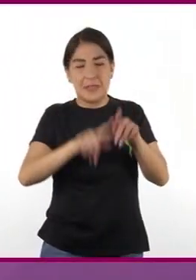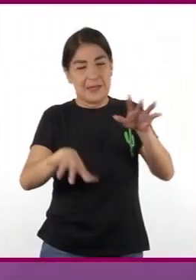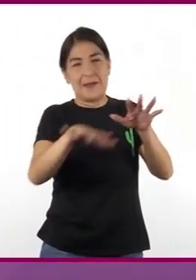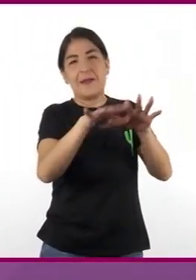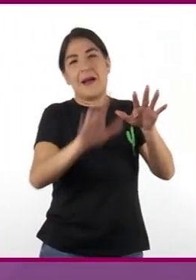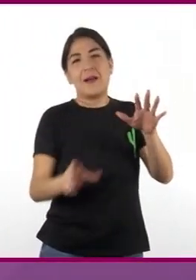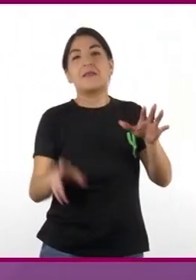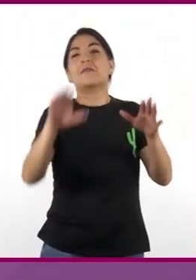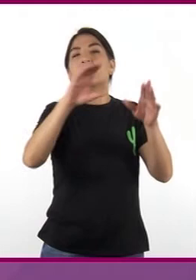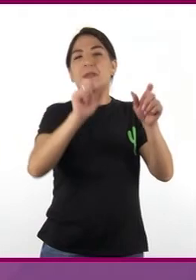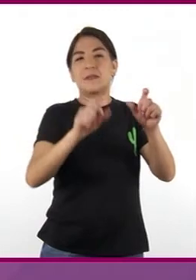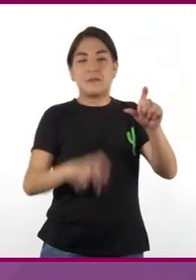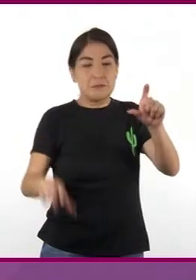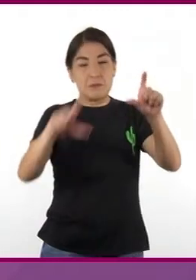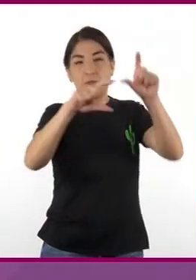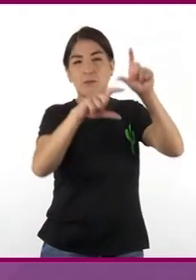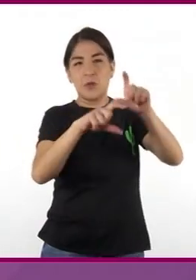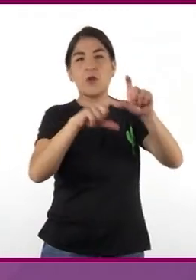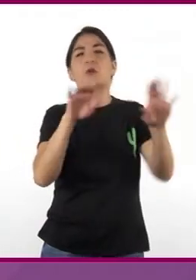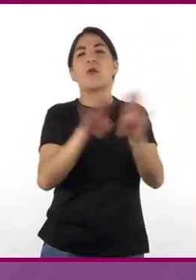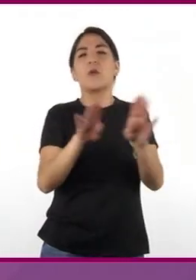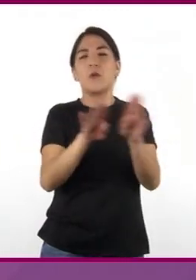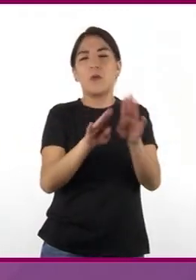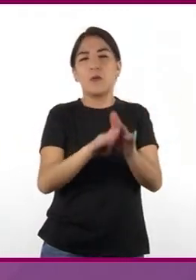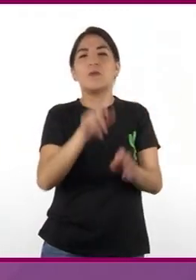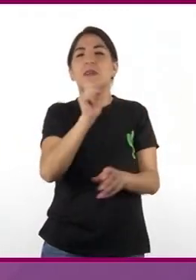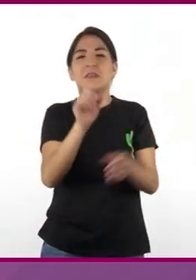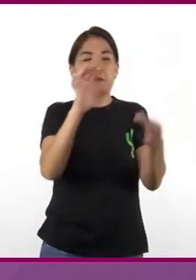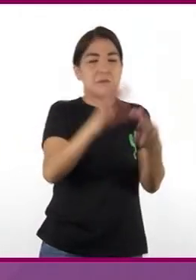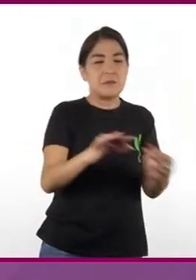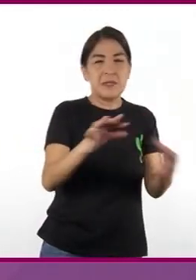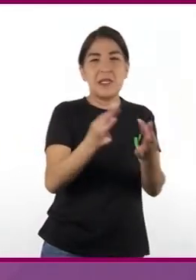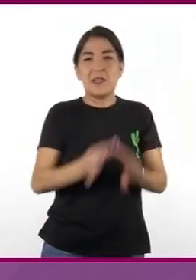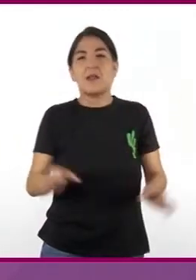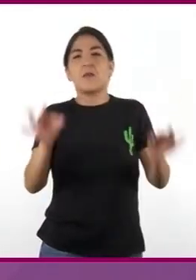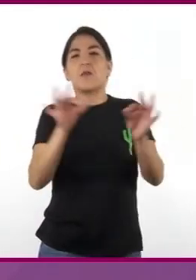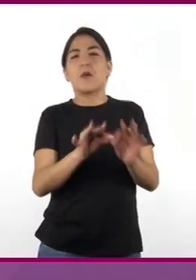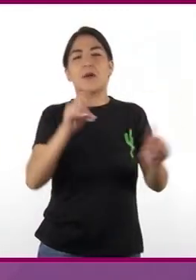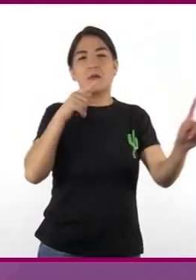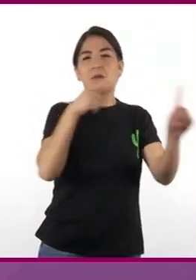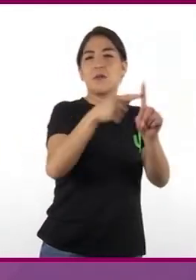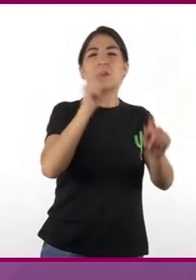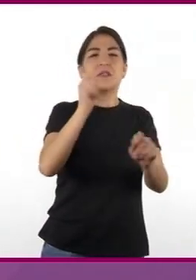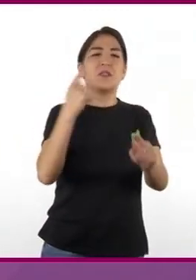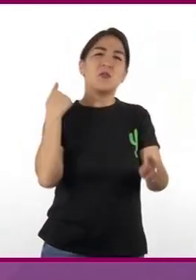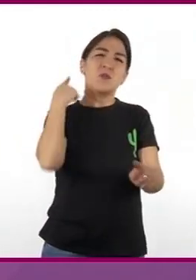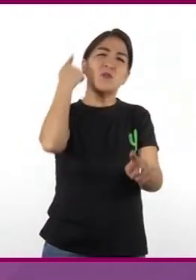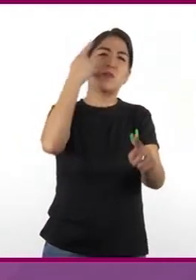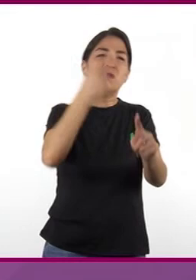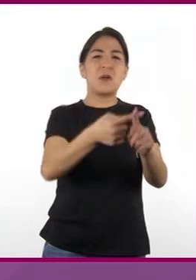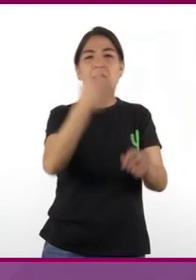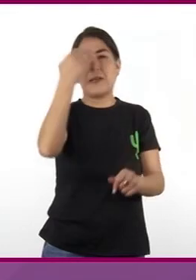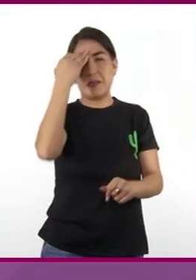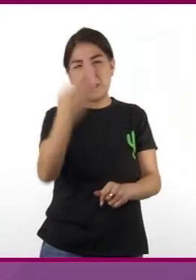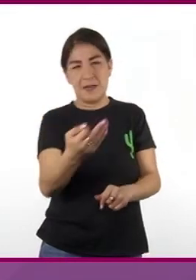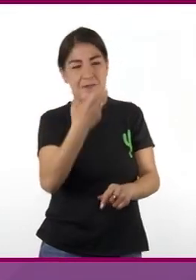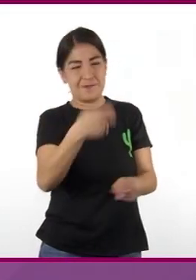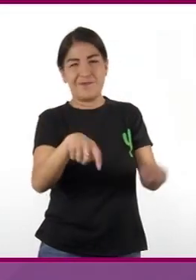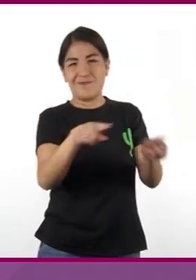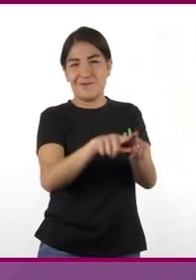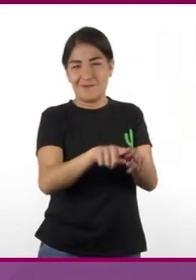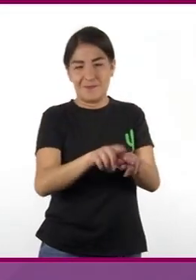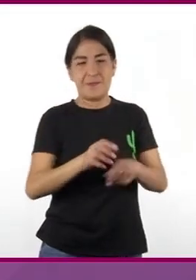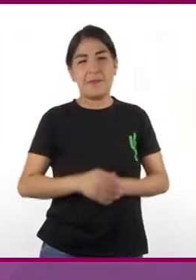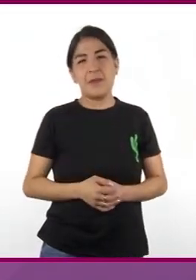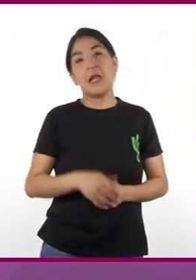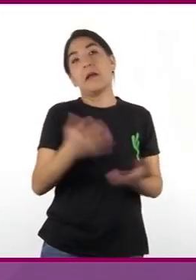También apuntará sus rasgos principales y la importancia que ha tenido a lo largo del tiempo o bien en su momento.